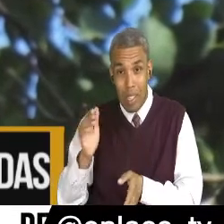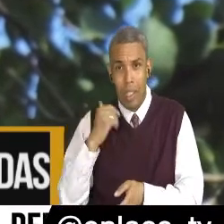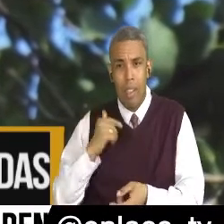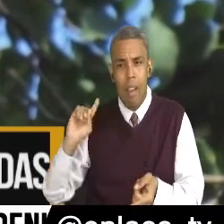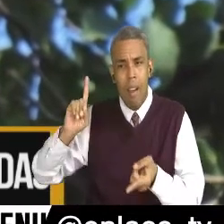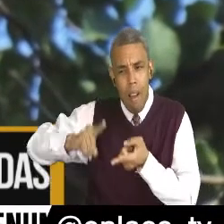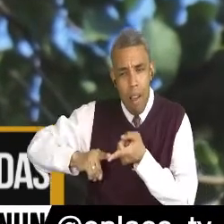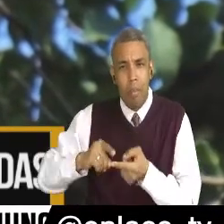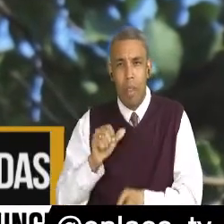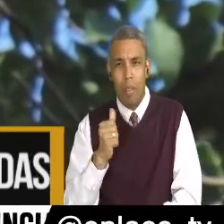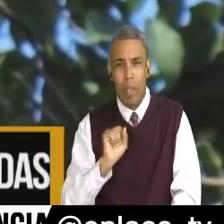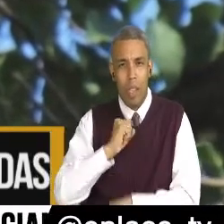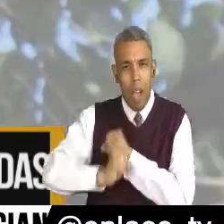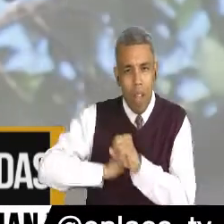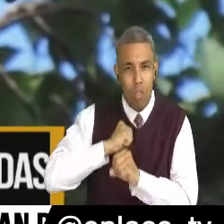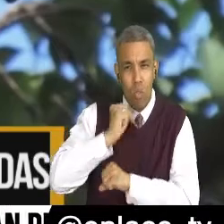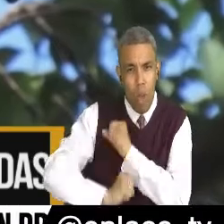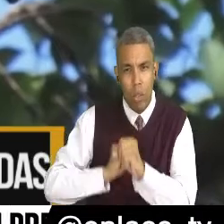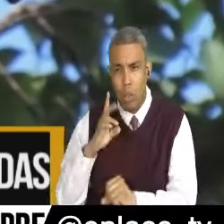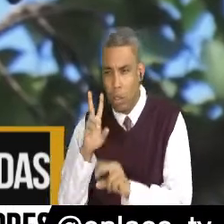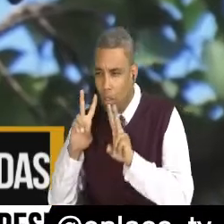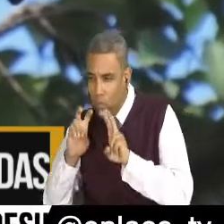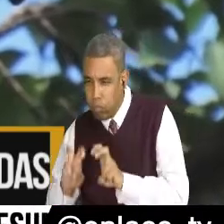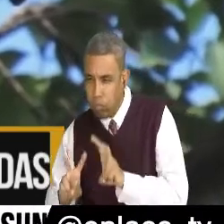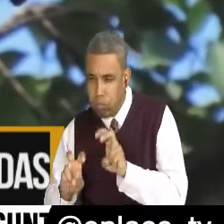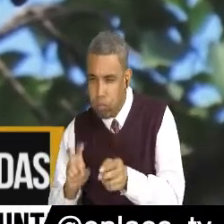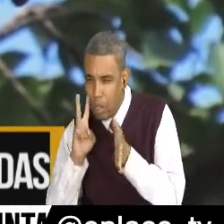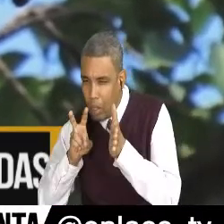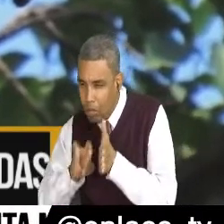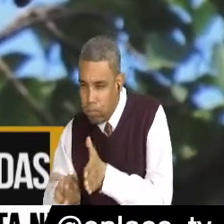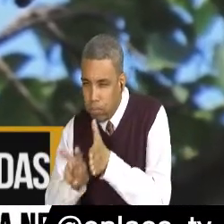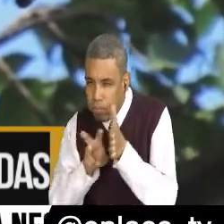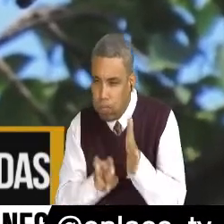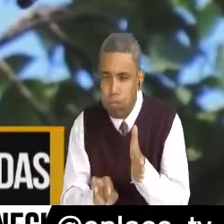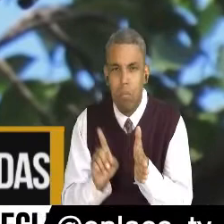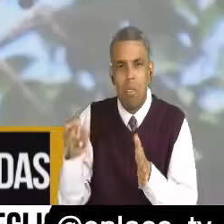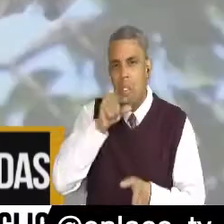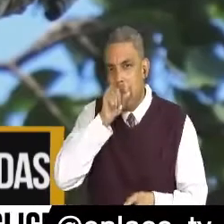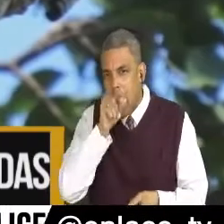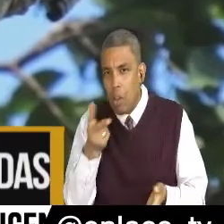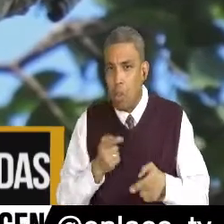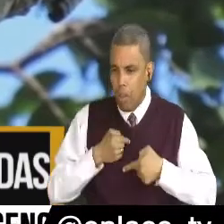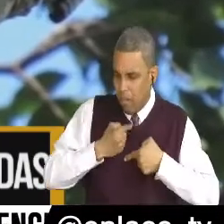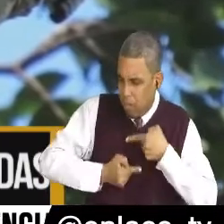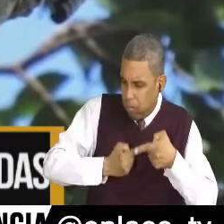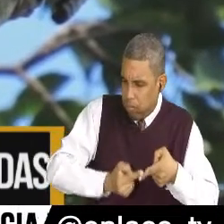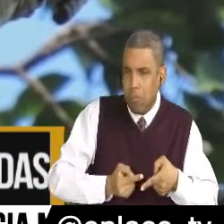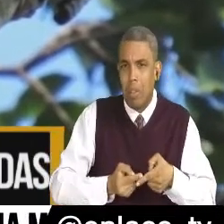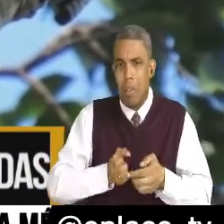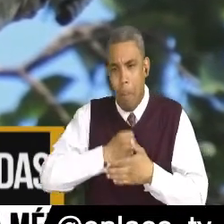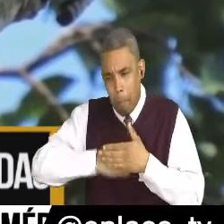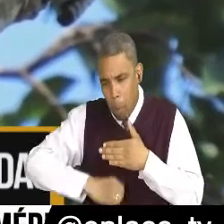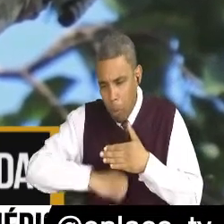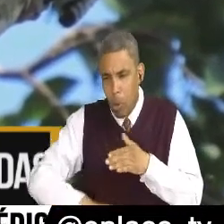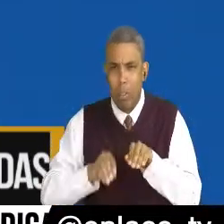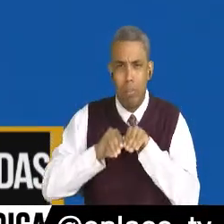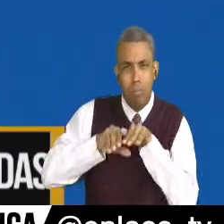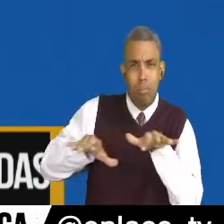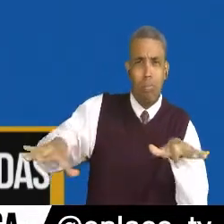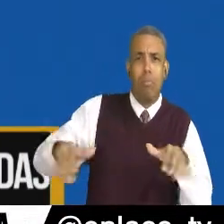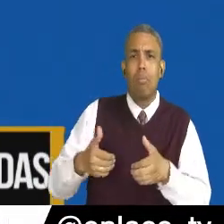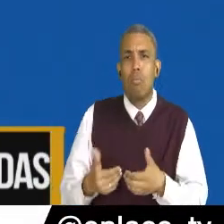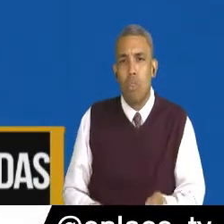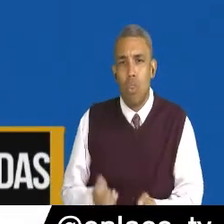años. Pretende evaluar aspectos de la ecología reproductiva, componentes de la dieta, preferencias del